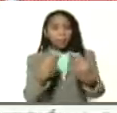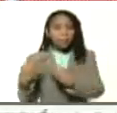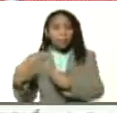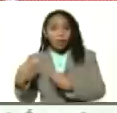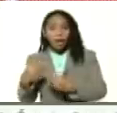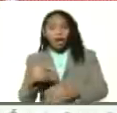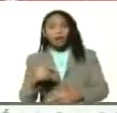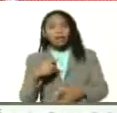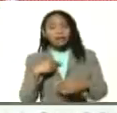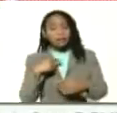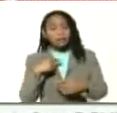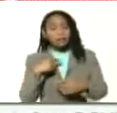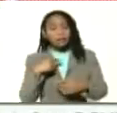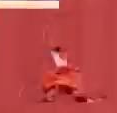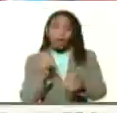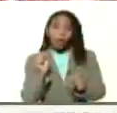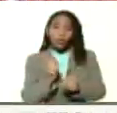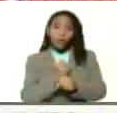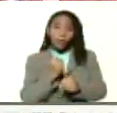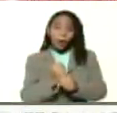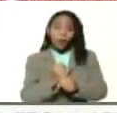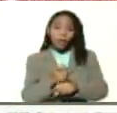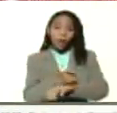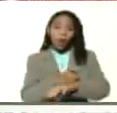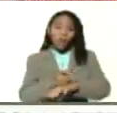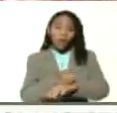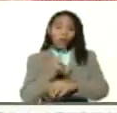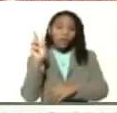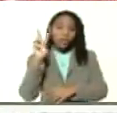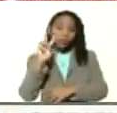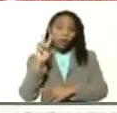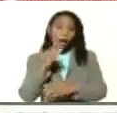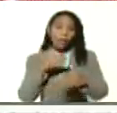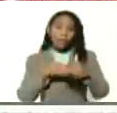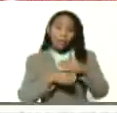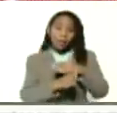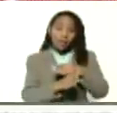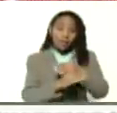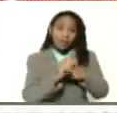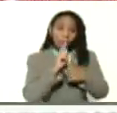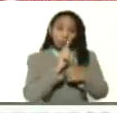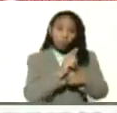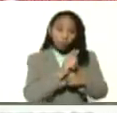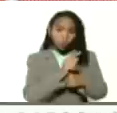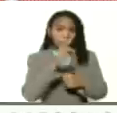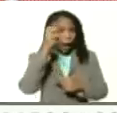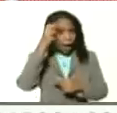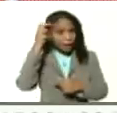particulares y los países miembros del gobierno venezolano a través de su Cancillería.